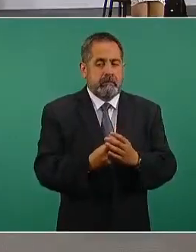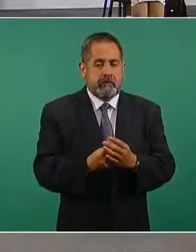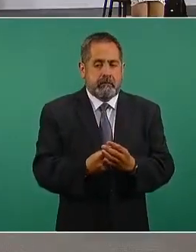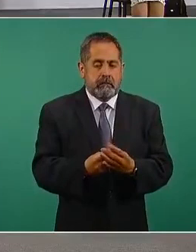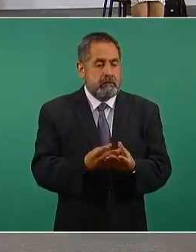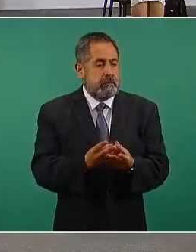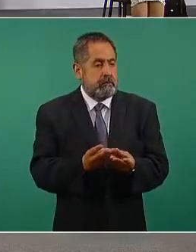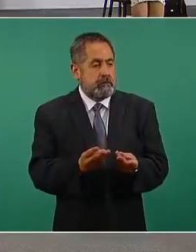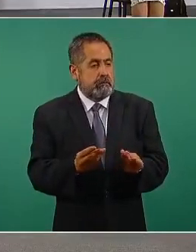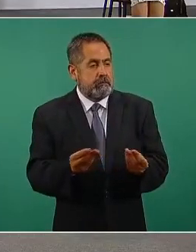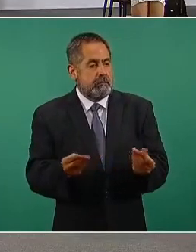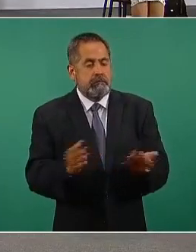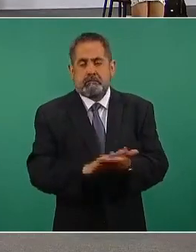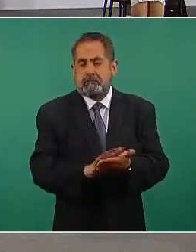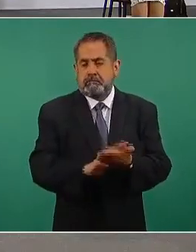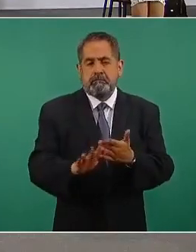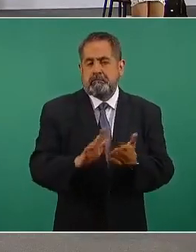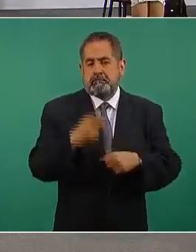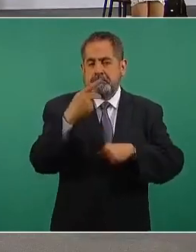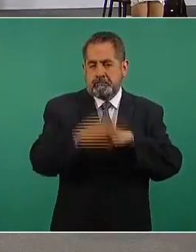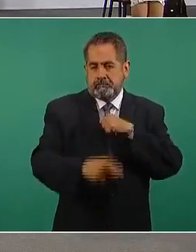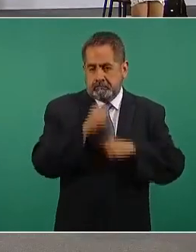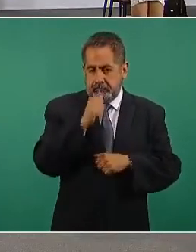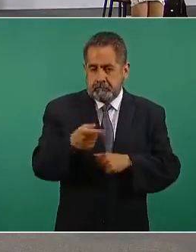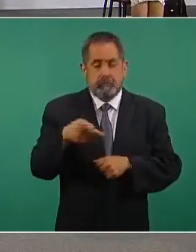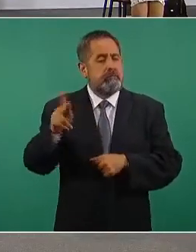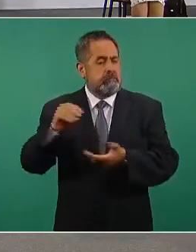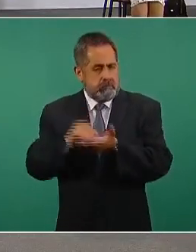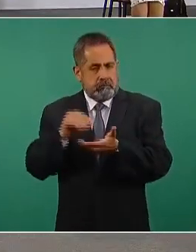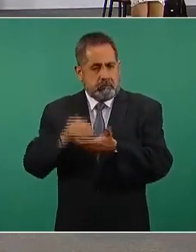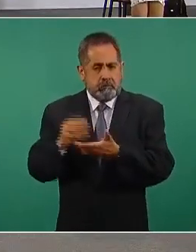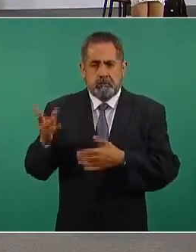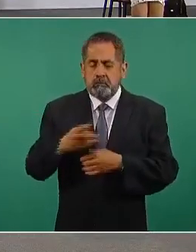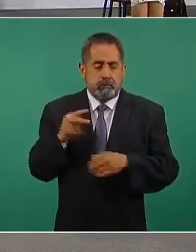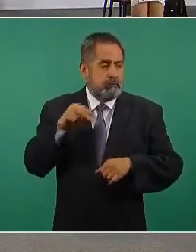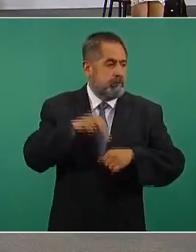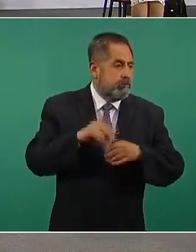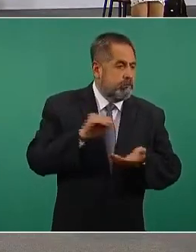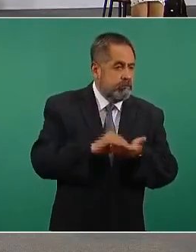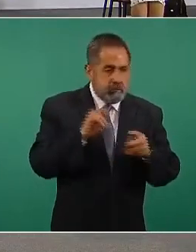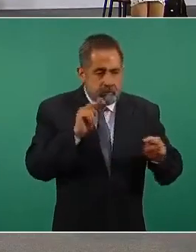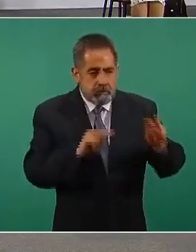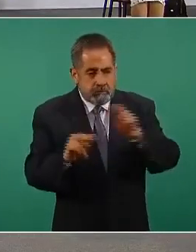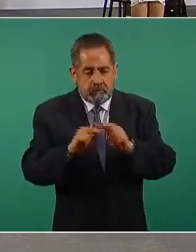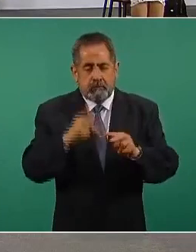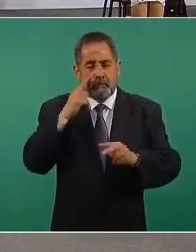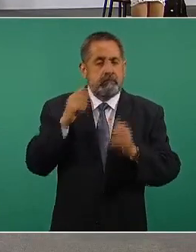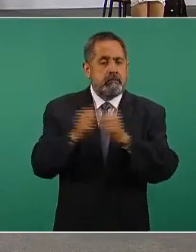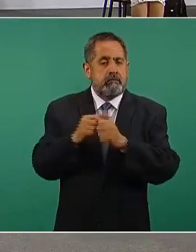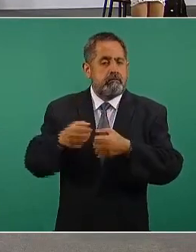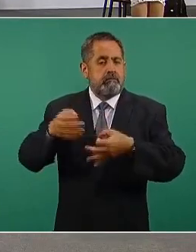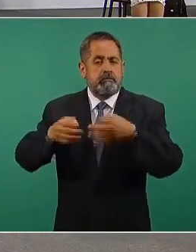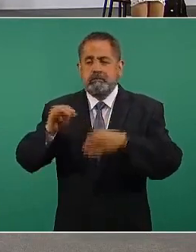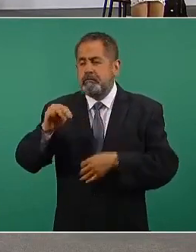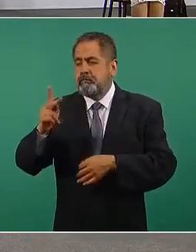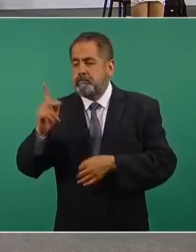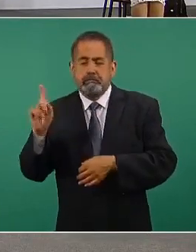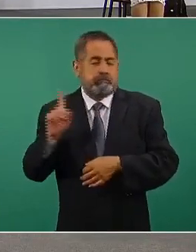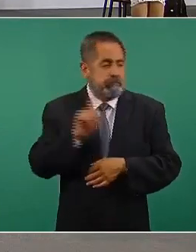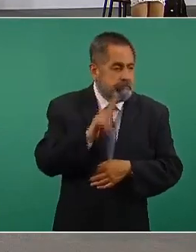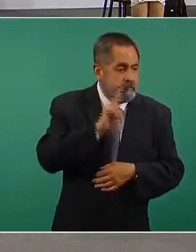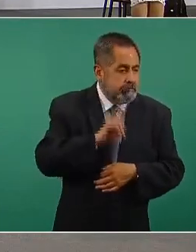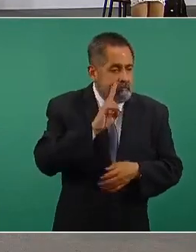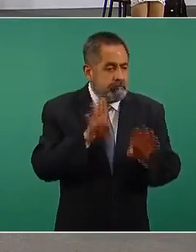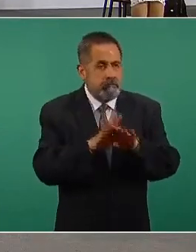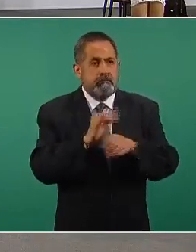obstante, se permanece en sitio por cualquier eventualidad y también para atender las acciones del Ministerio Público y las acciones judiciales, como son los casos